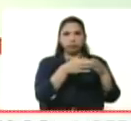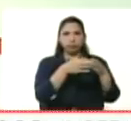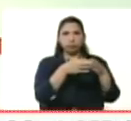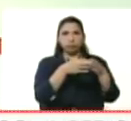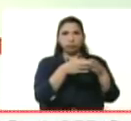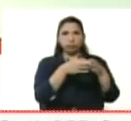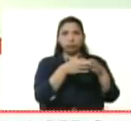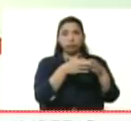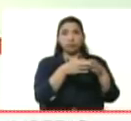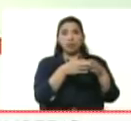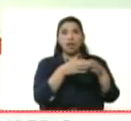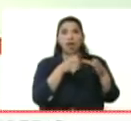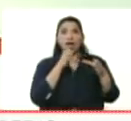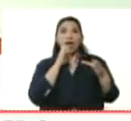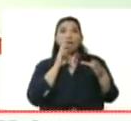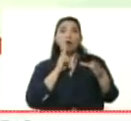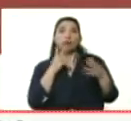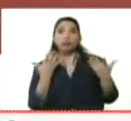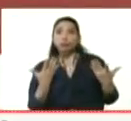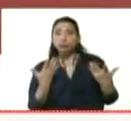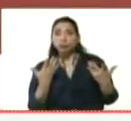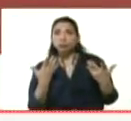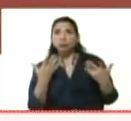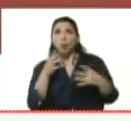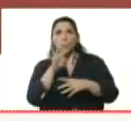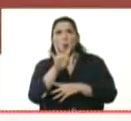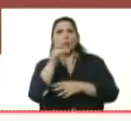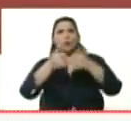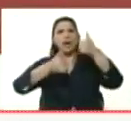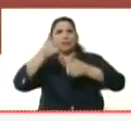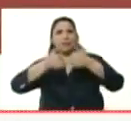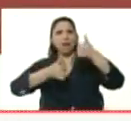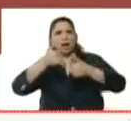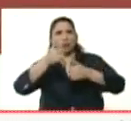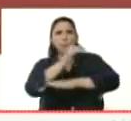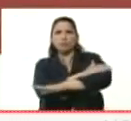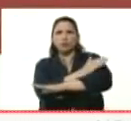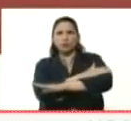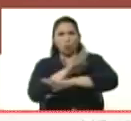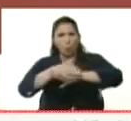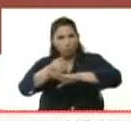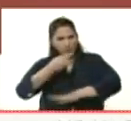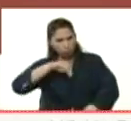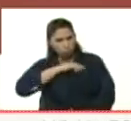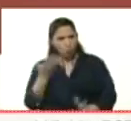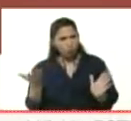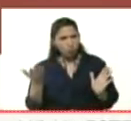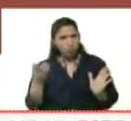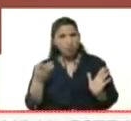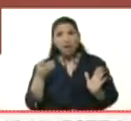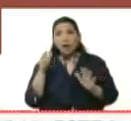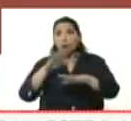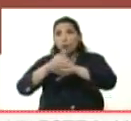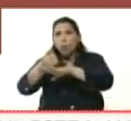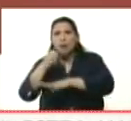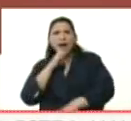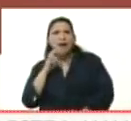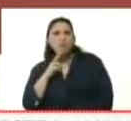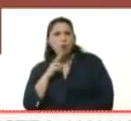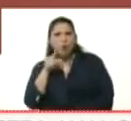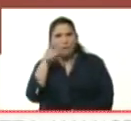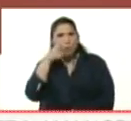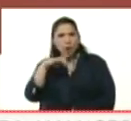Evo. Y tienen 4 candidatos ellos. Ahora, eso es culpa de nosotros. Eso es culpa de Evo, eso es culpa de ese pueblo.